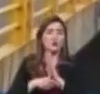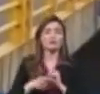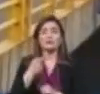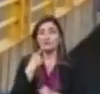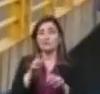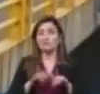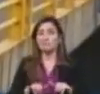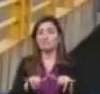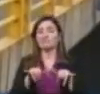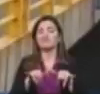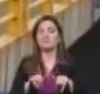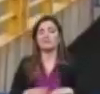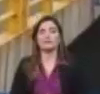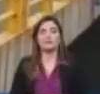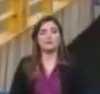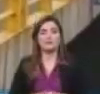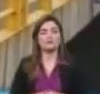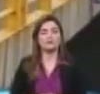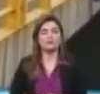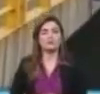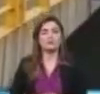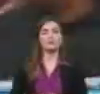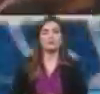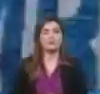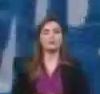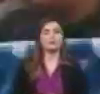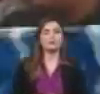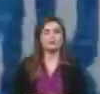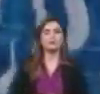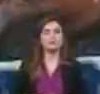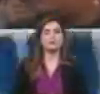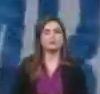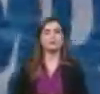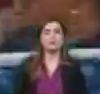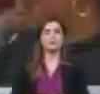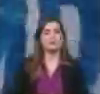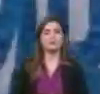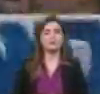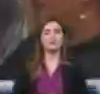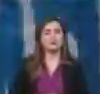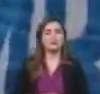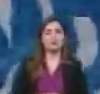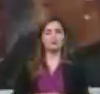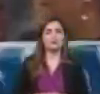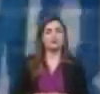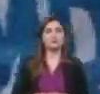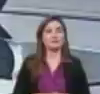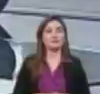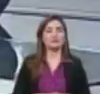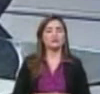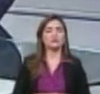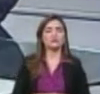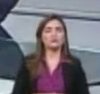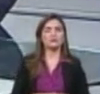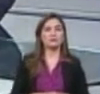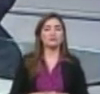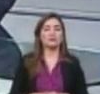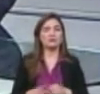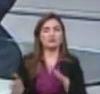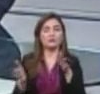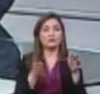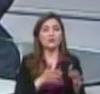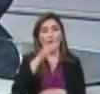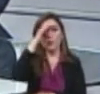dicen continuarán las veces que sean necesarias. En Rumichaca, Jairo Jacome Ortega, 24 horas. La